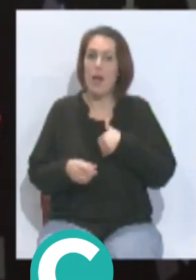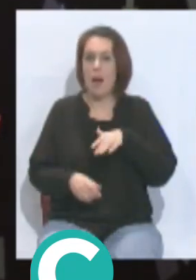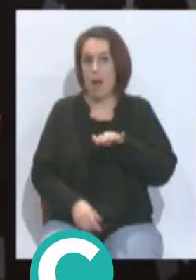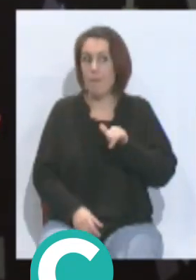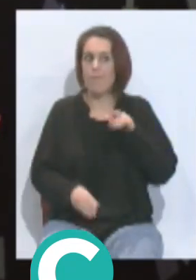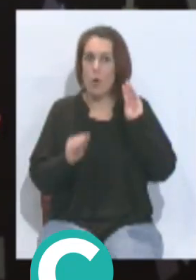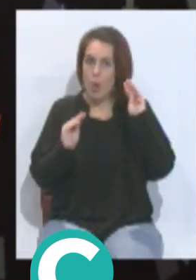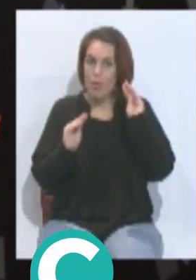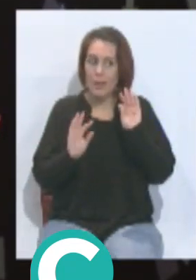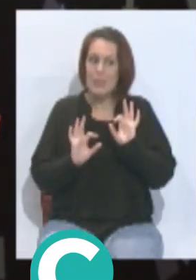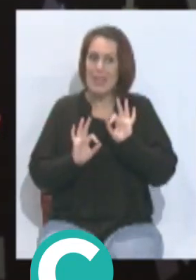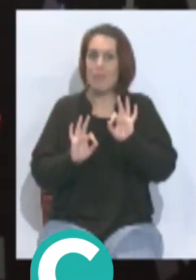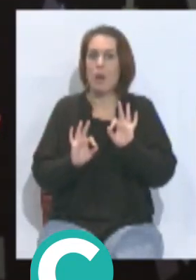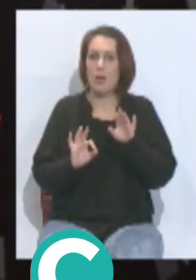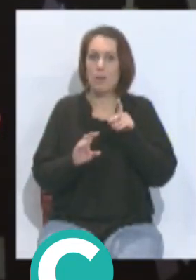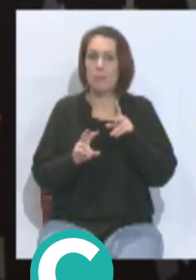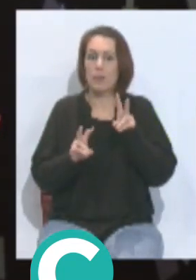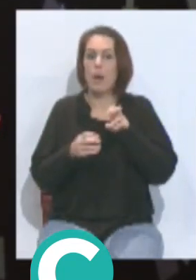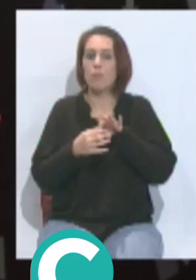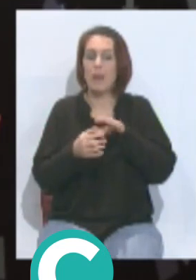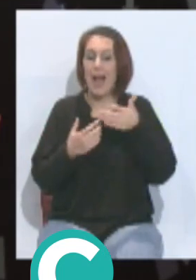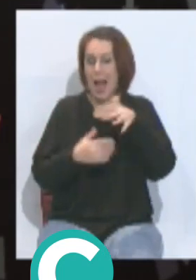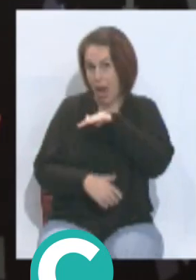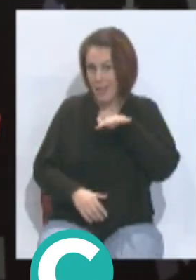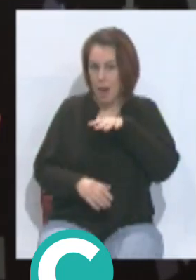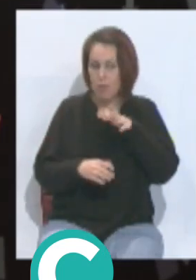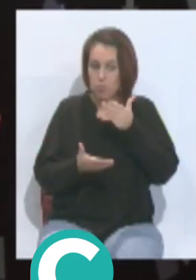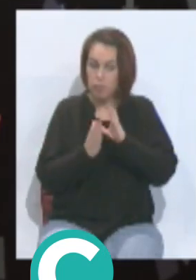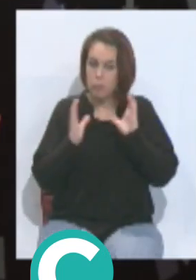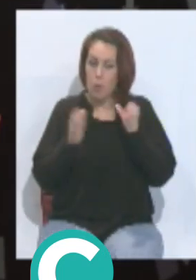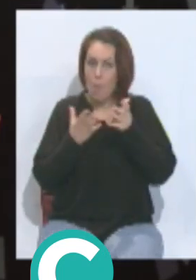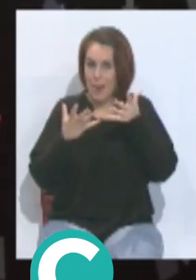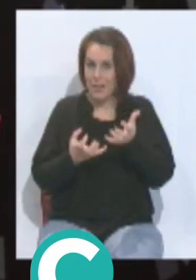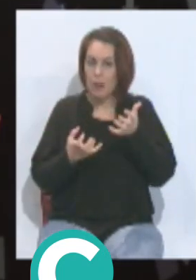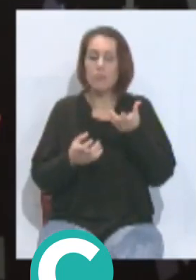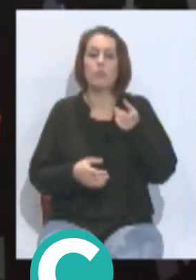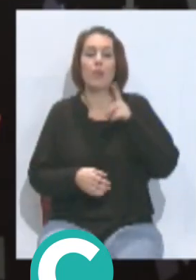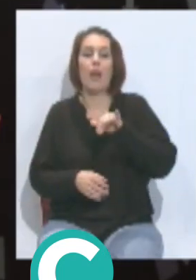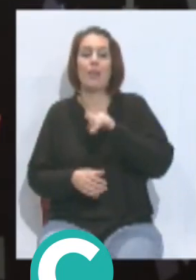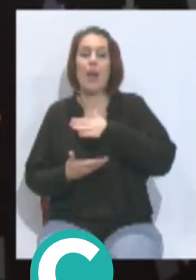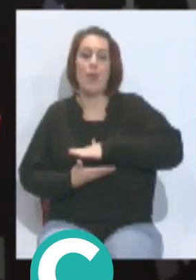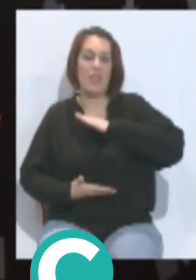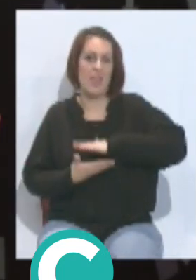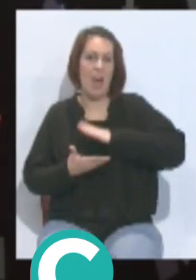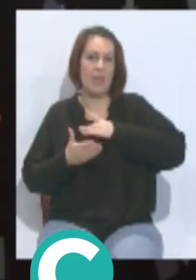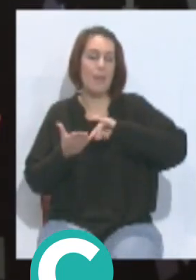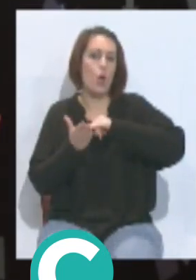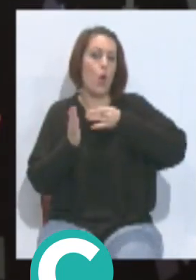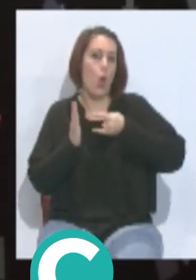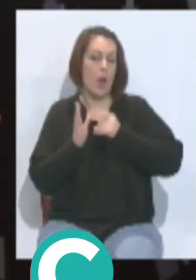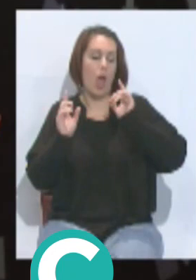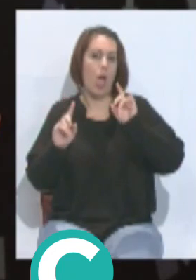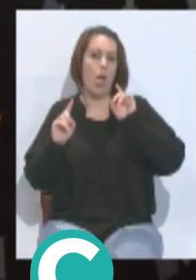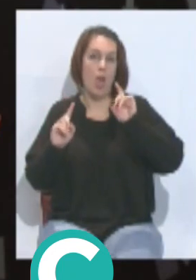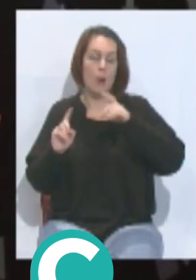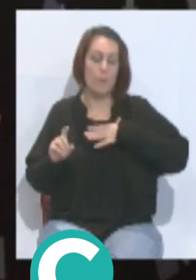una formación específica ¿no?, en el área, en este caso en la comparsa, y que también tuviera una capacidad metodológica, ¿no?,